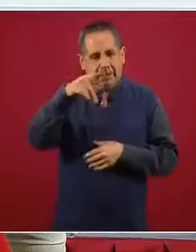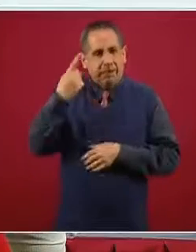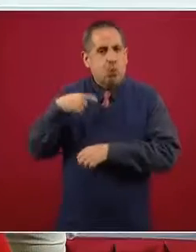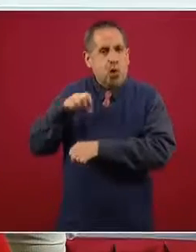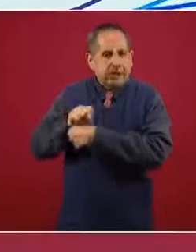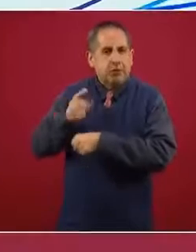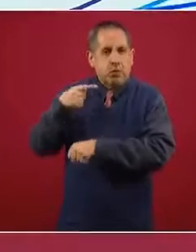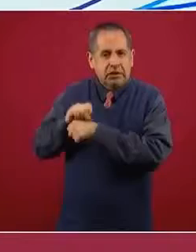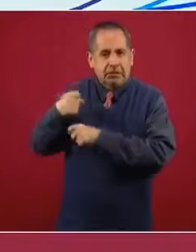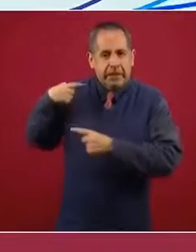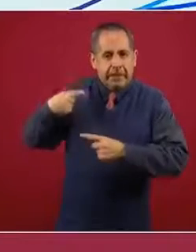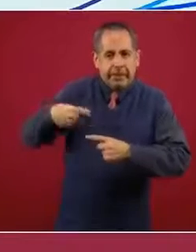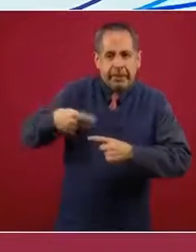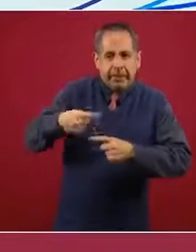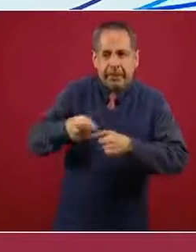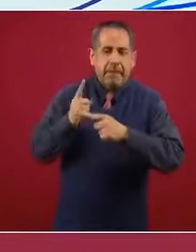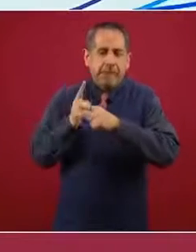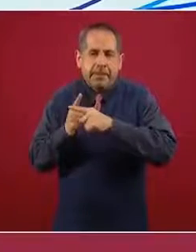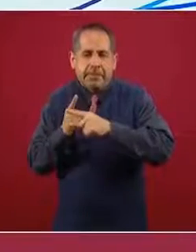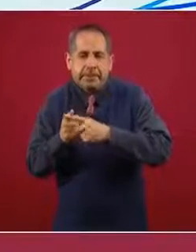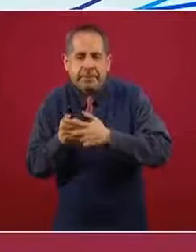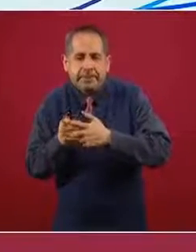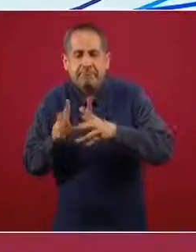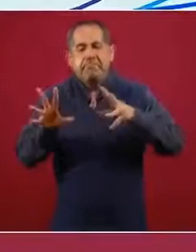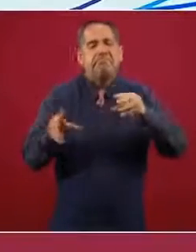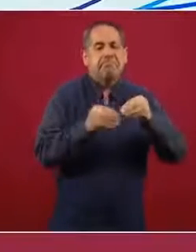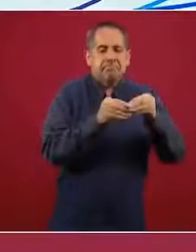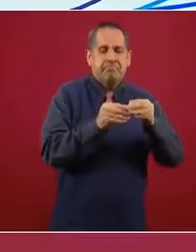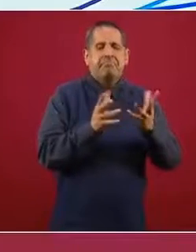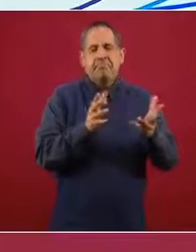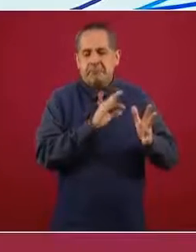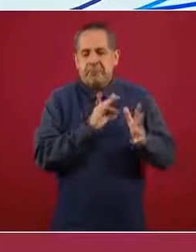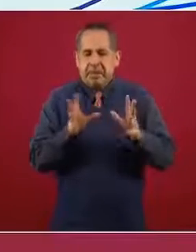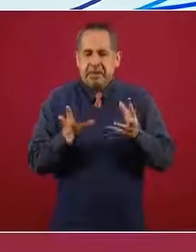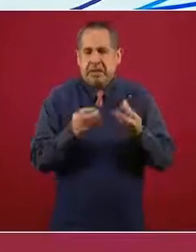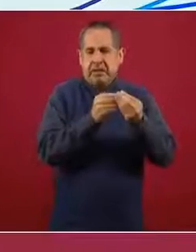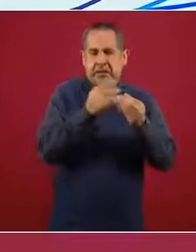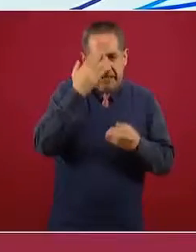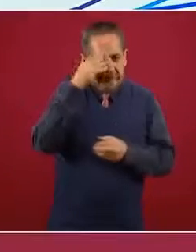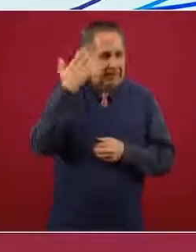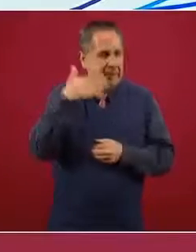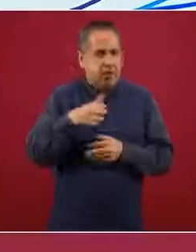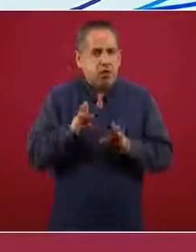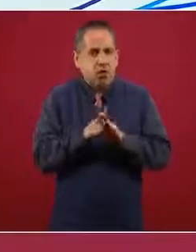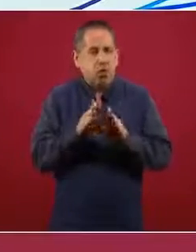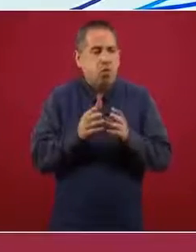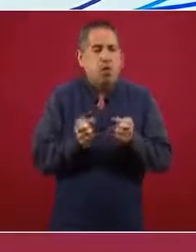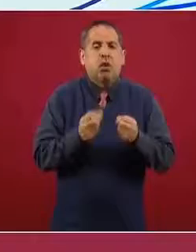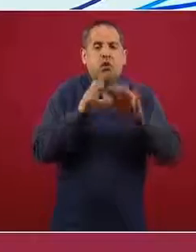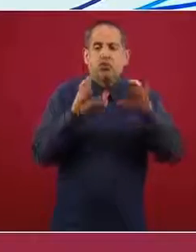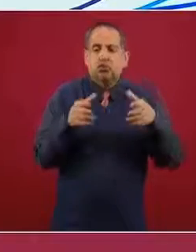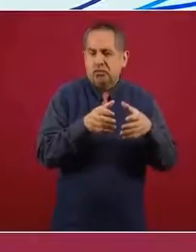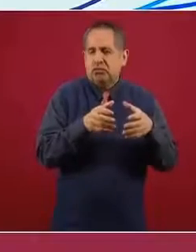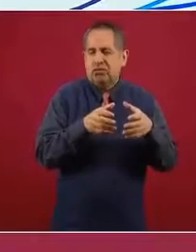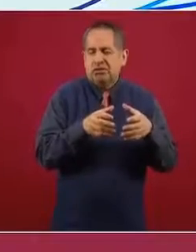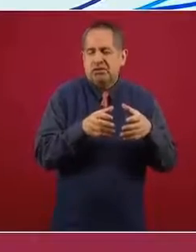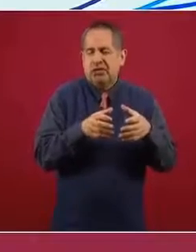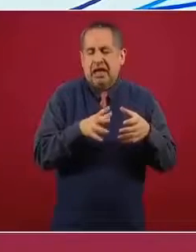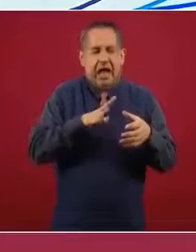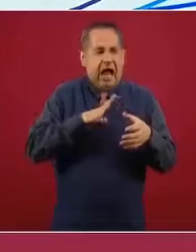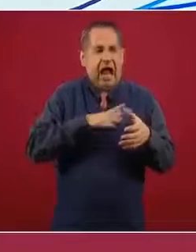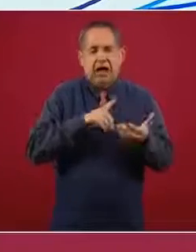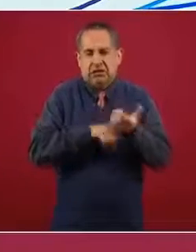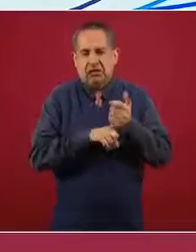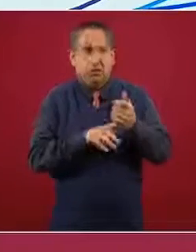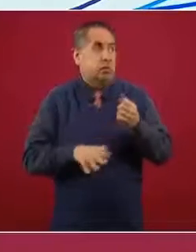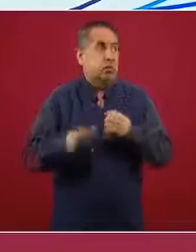porcentaje de positividad. Por lo tanto, nos podemos acercar mucho más a la carga que en su momento podemos estar teniendo